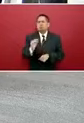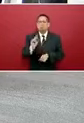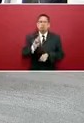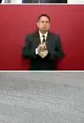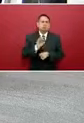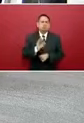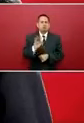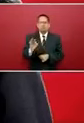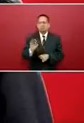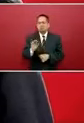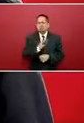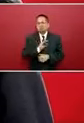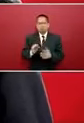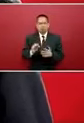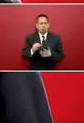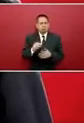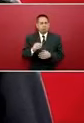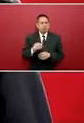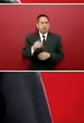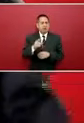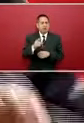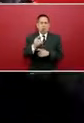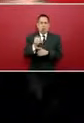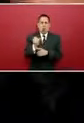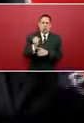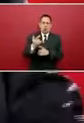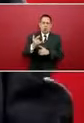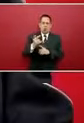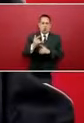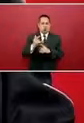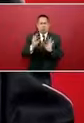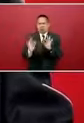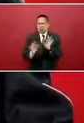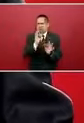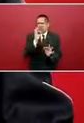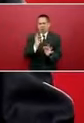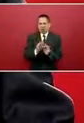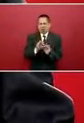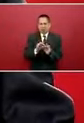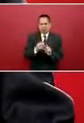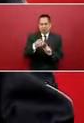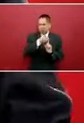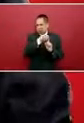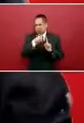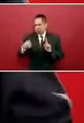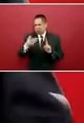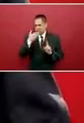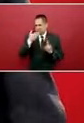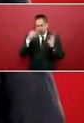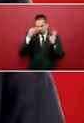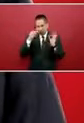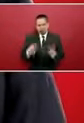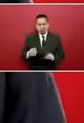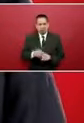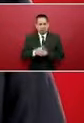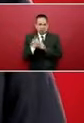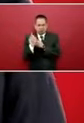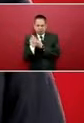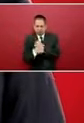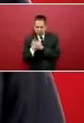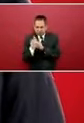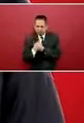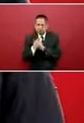a mitad del año ya tenemos el sistema. Ahora sí que